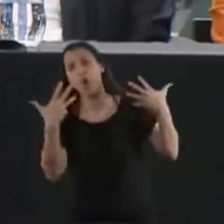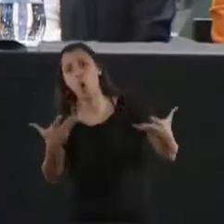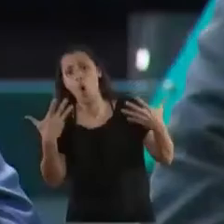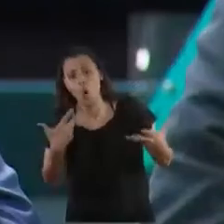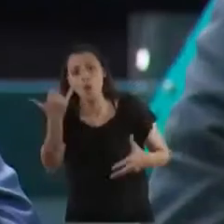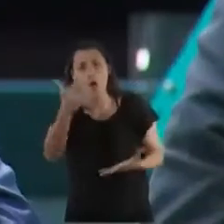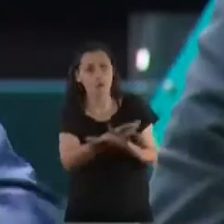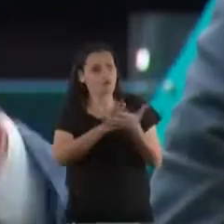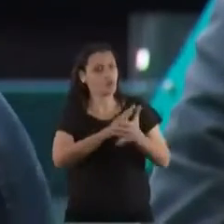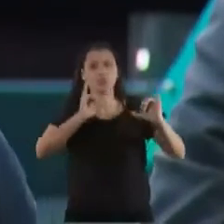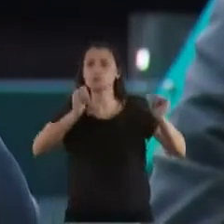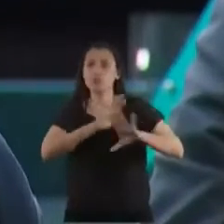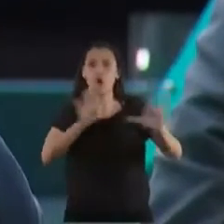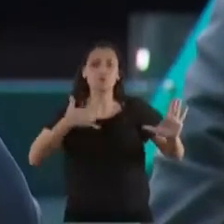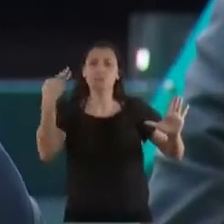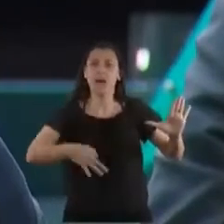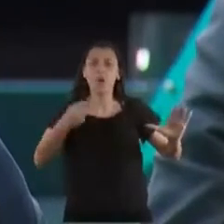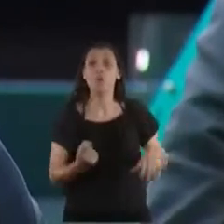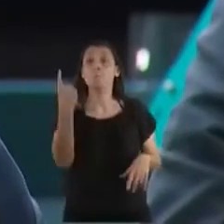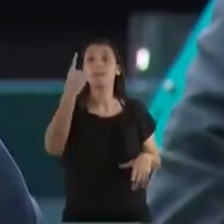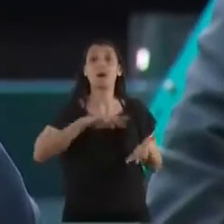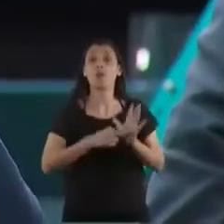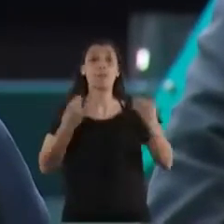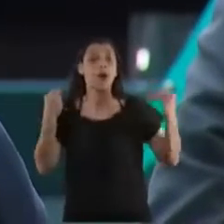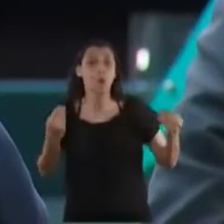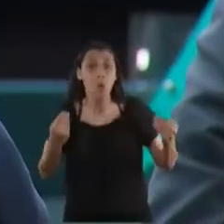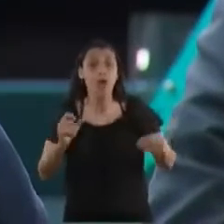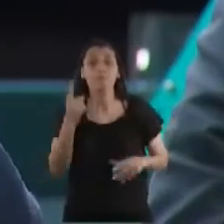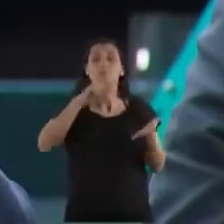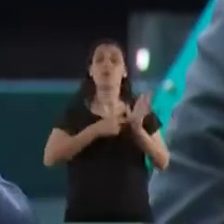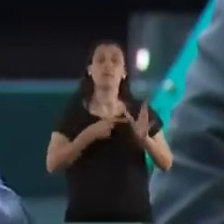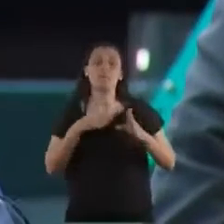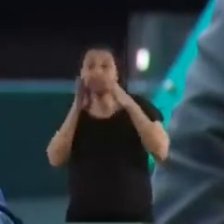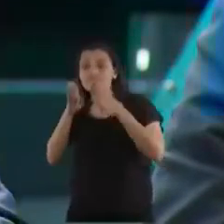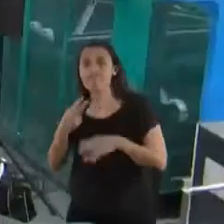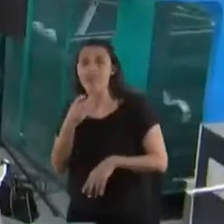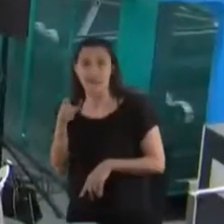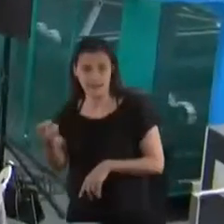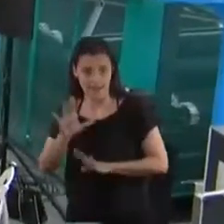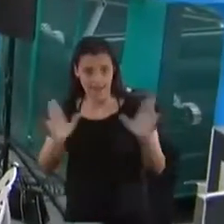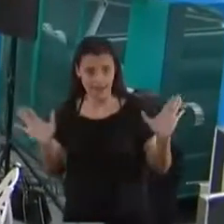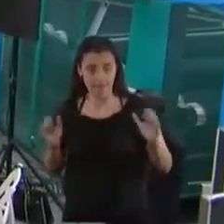resolver. La primer crisis que tenemos es energética.